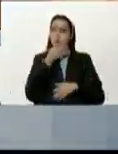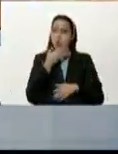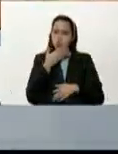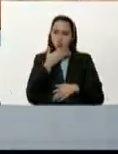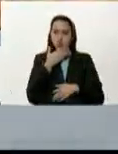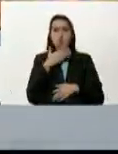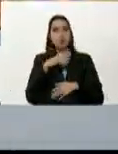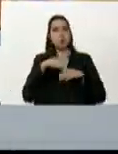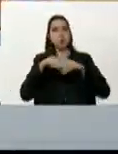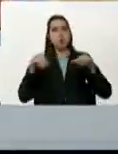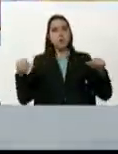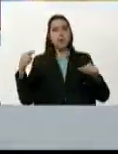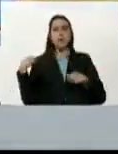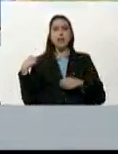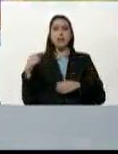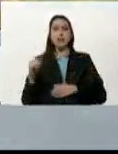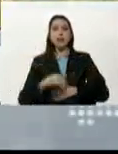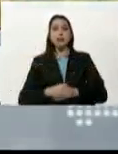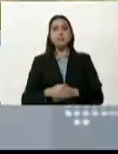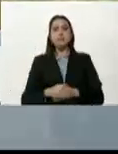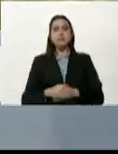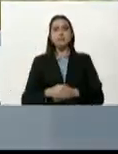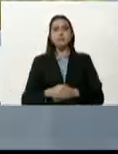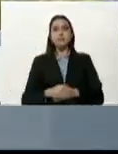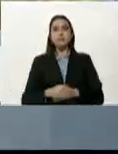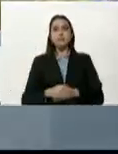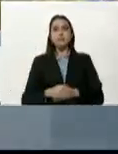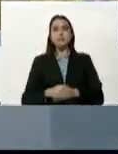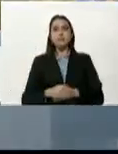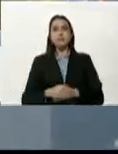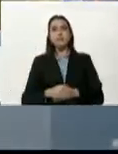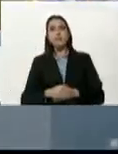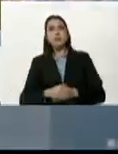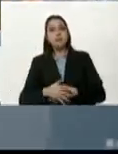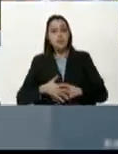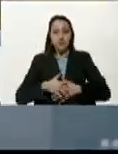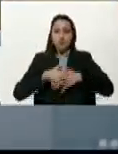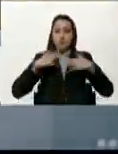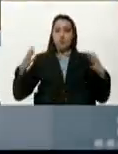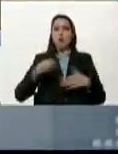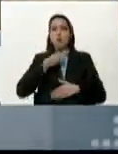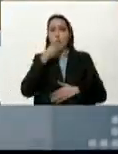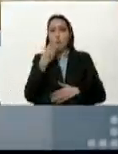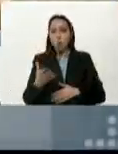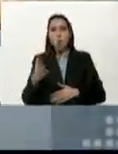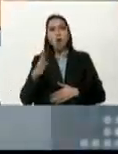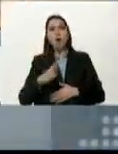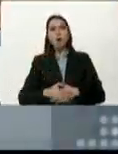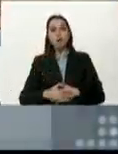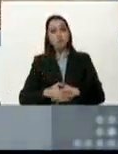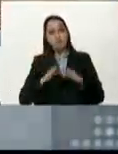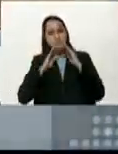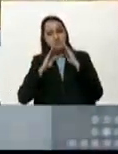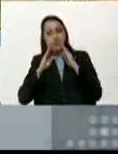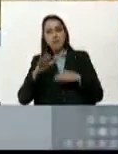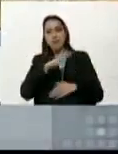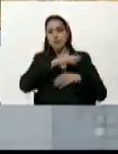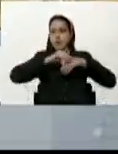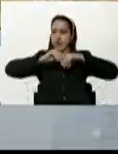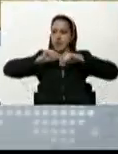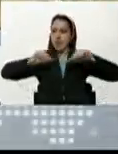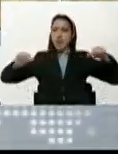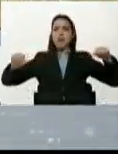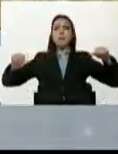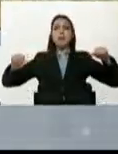tierra tiene de ustedes llenas de gracia tierra de gracia mérida tierra bendita tierra